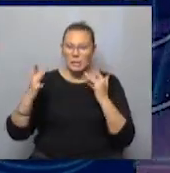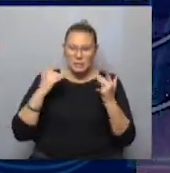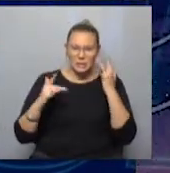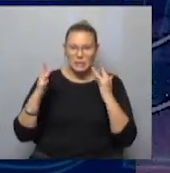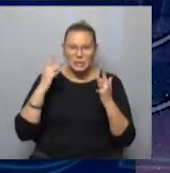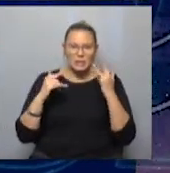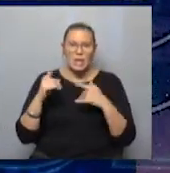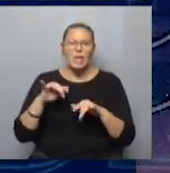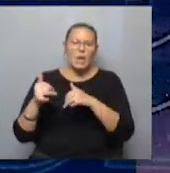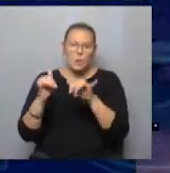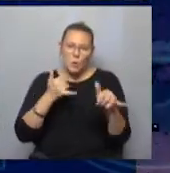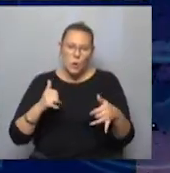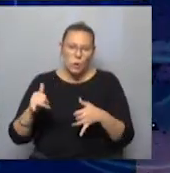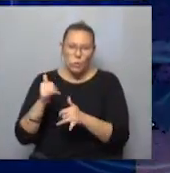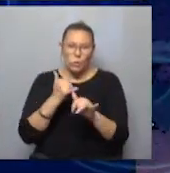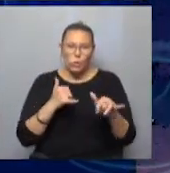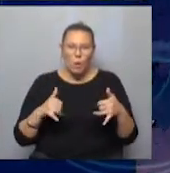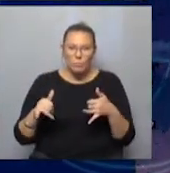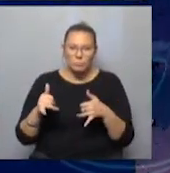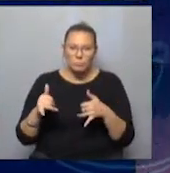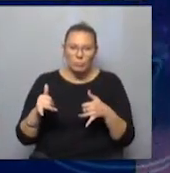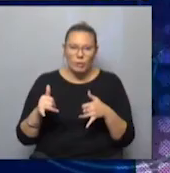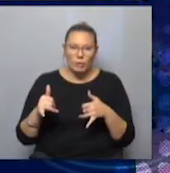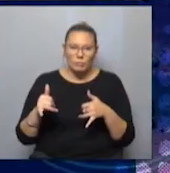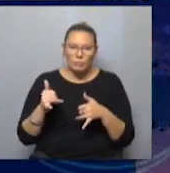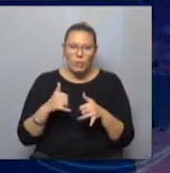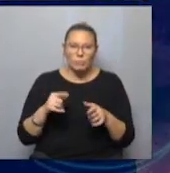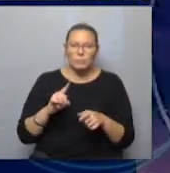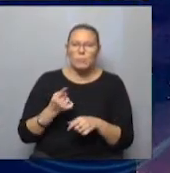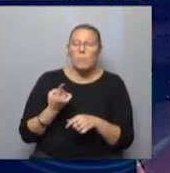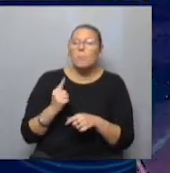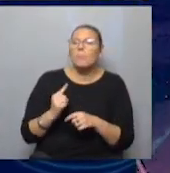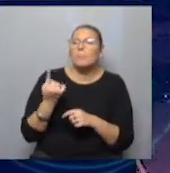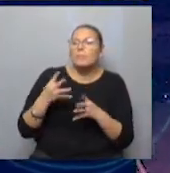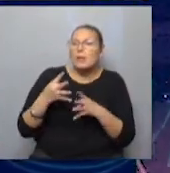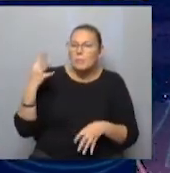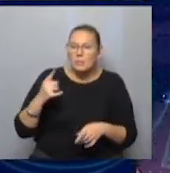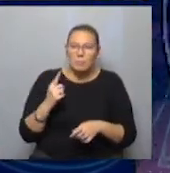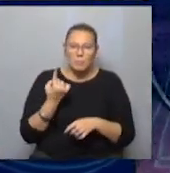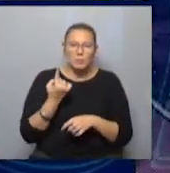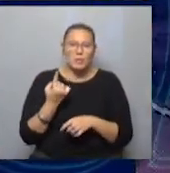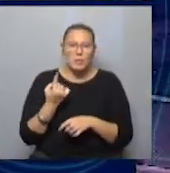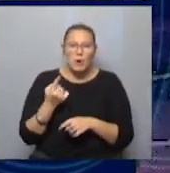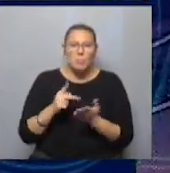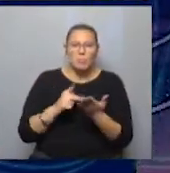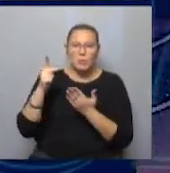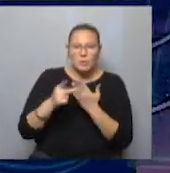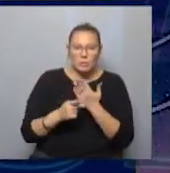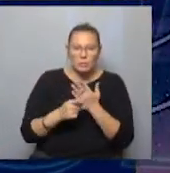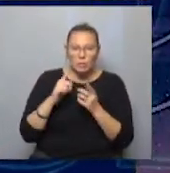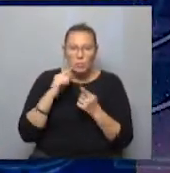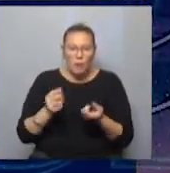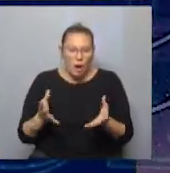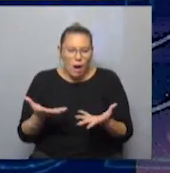¿no? De tener el juego como un eje transversal del proyecto, porque tenemos el juego como ese generador